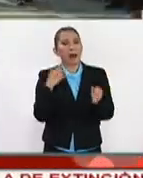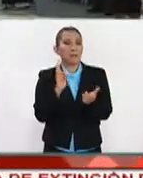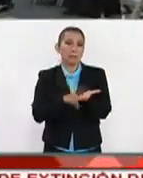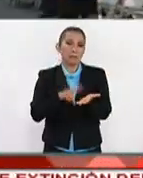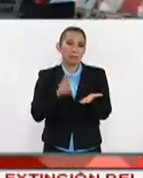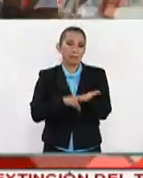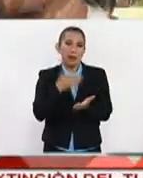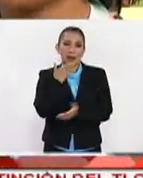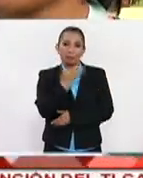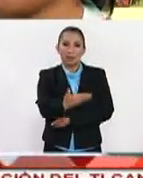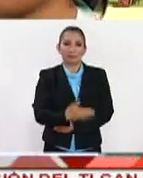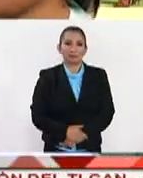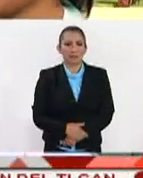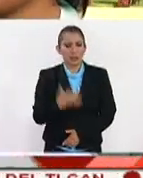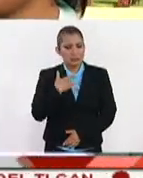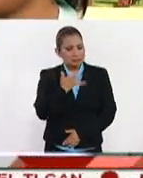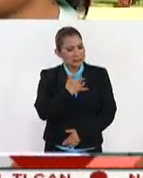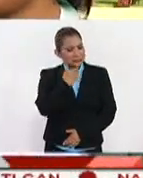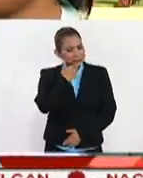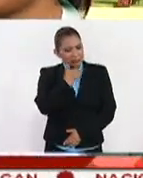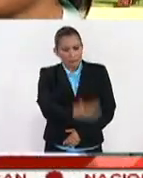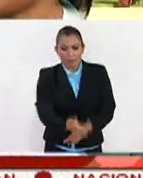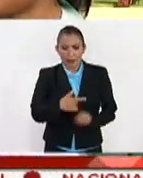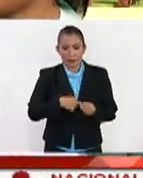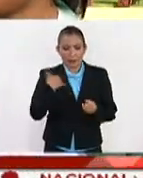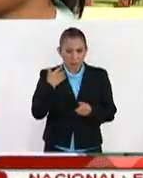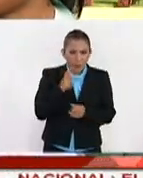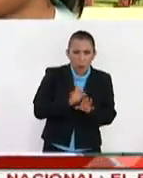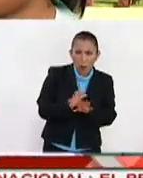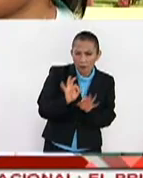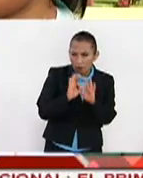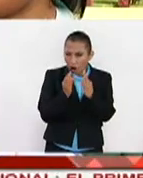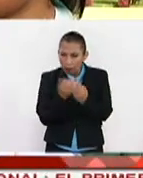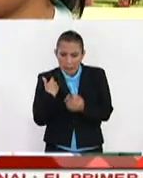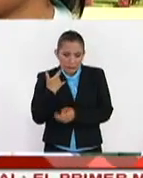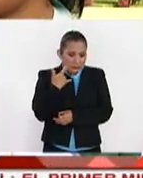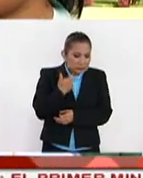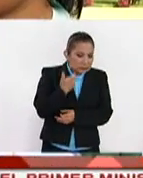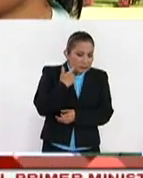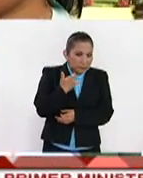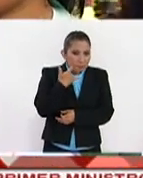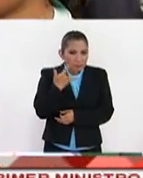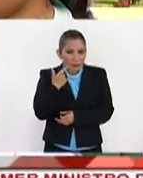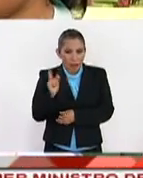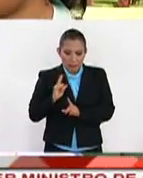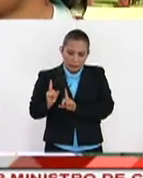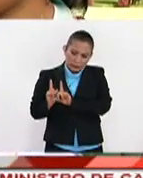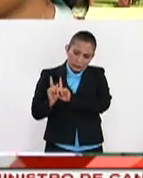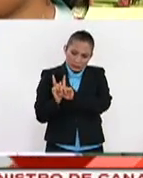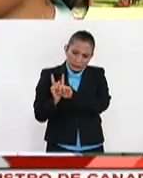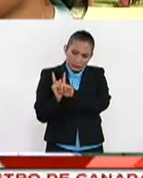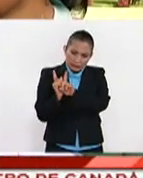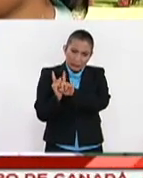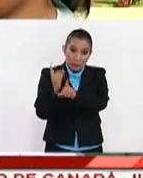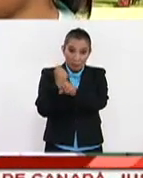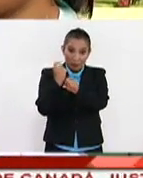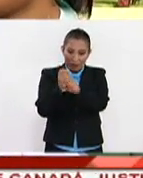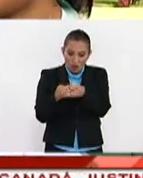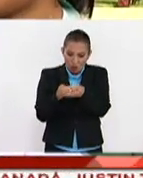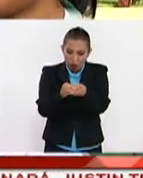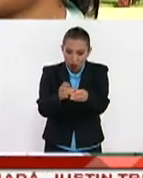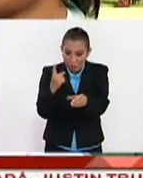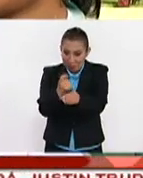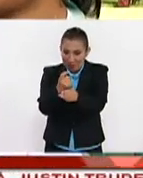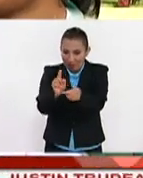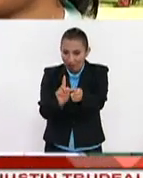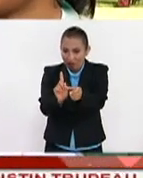recompensa en el podio. Me sentí muy bien, mi estrategia fue tratar de pegarme con la puntera que iba de